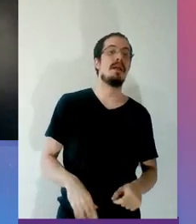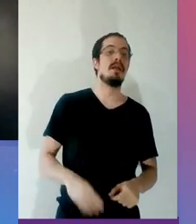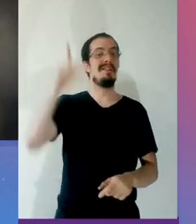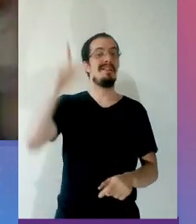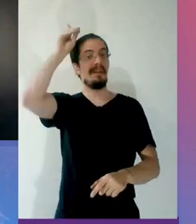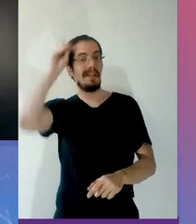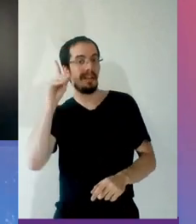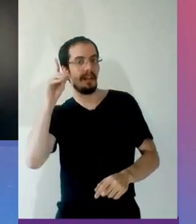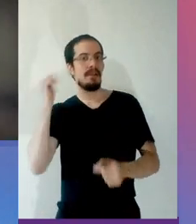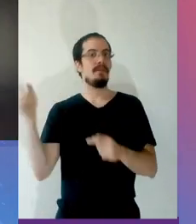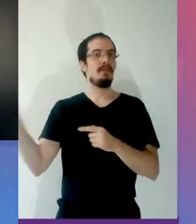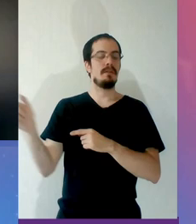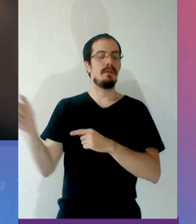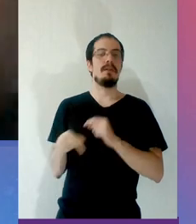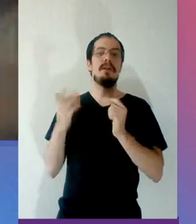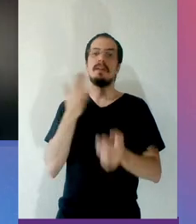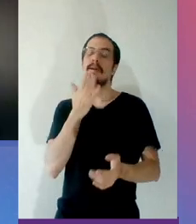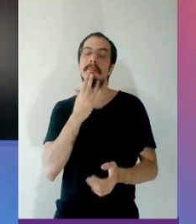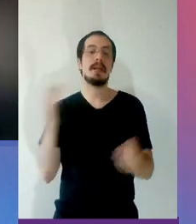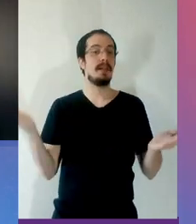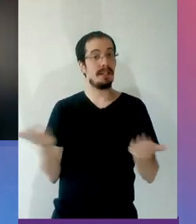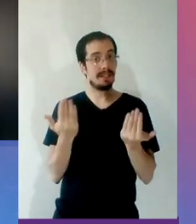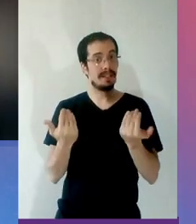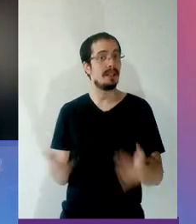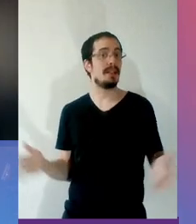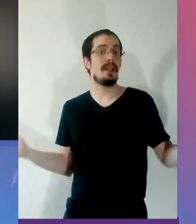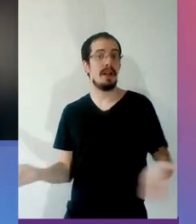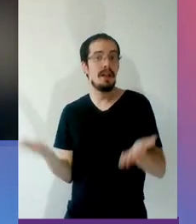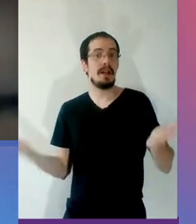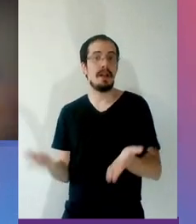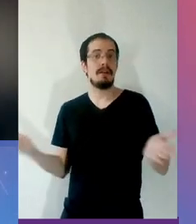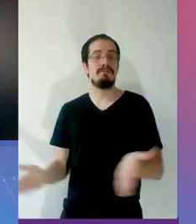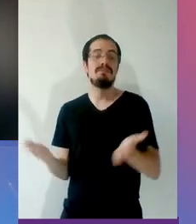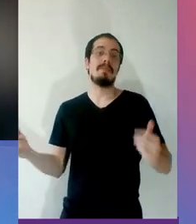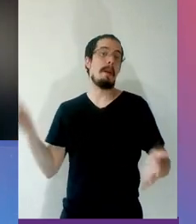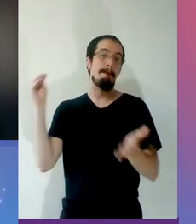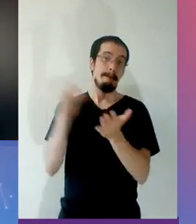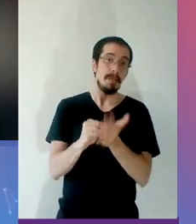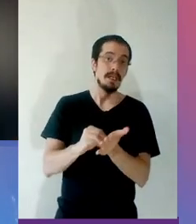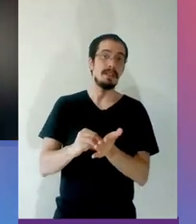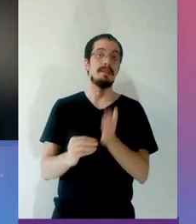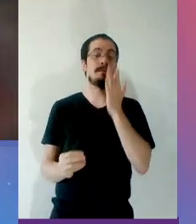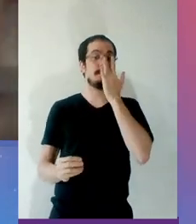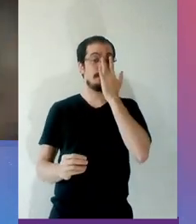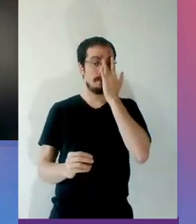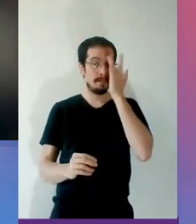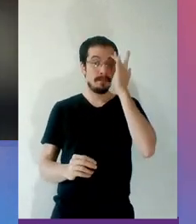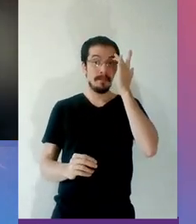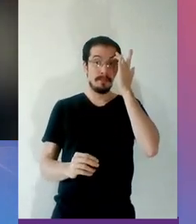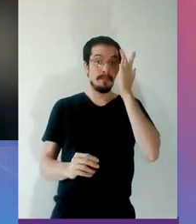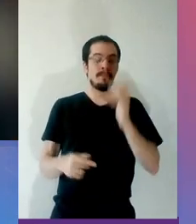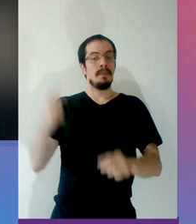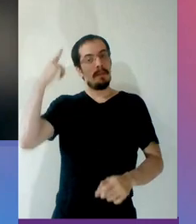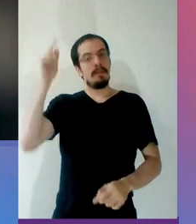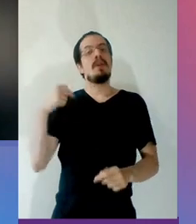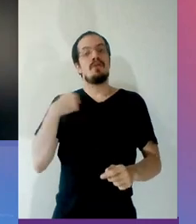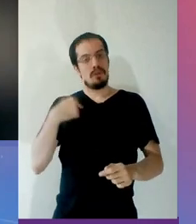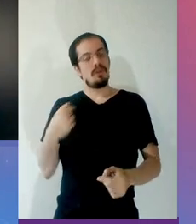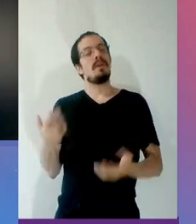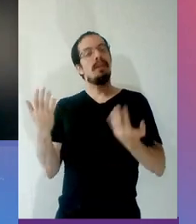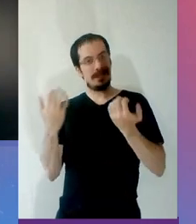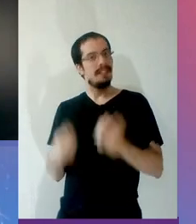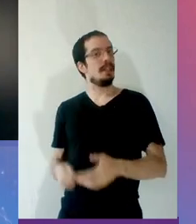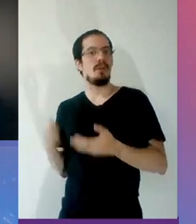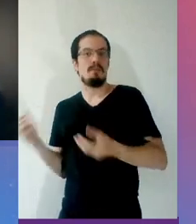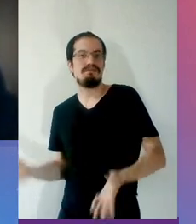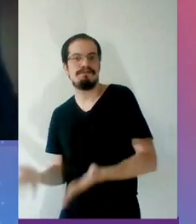necesita más estimulación que el niño que no tiene ese síndrome de Down, ¿ya? Y entonces, pero tengo que estimular cosas específicas. Y ahí va también como